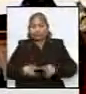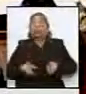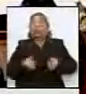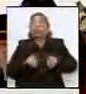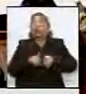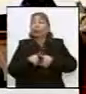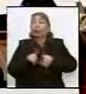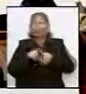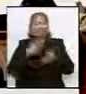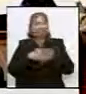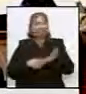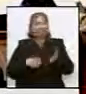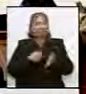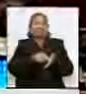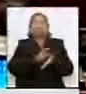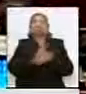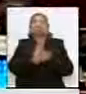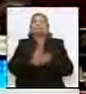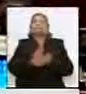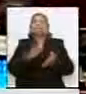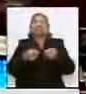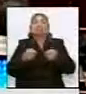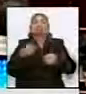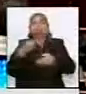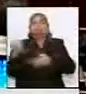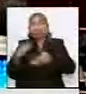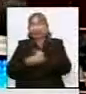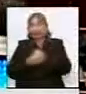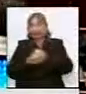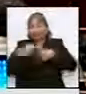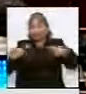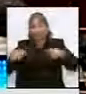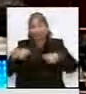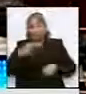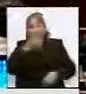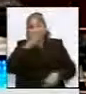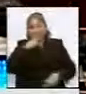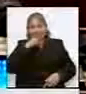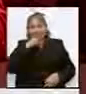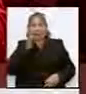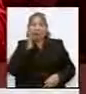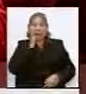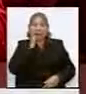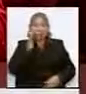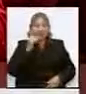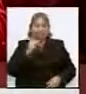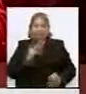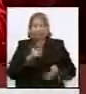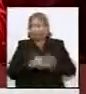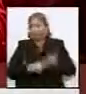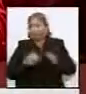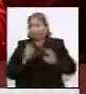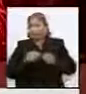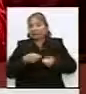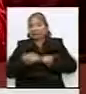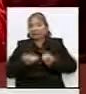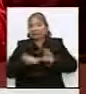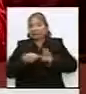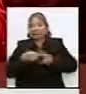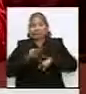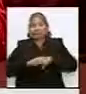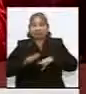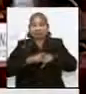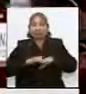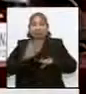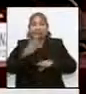fueron descalificadas por sus adversarios políticos por el hecho de ser mujeres y madres que no cedieron a chantajes ni sobornos de empresarios durante